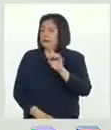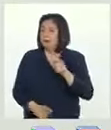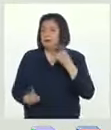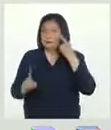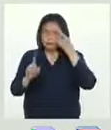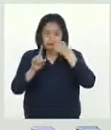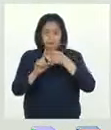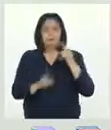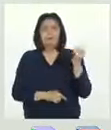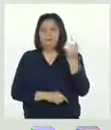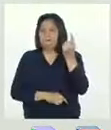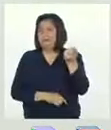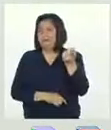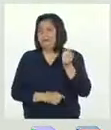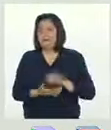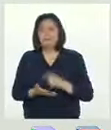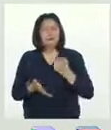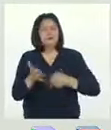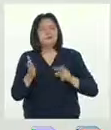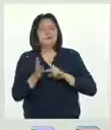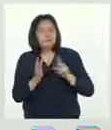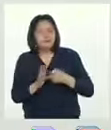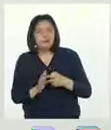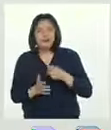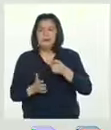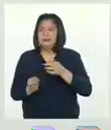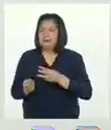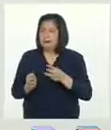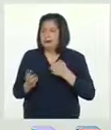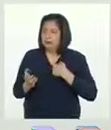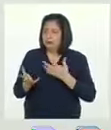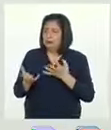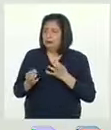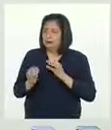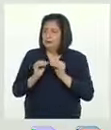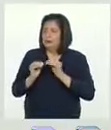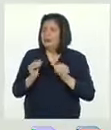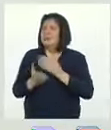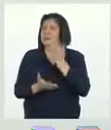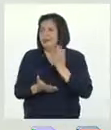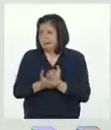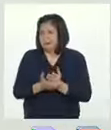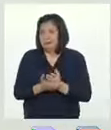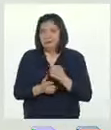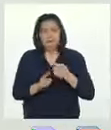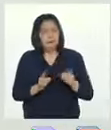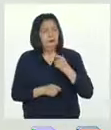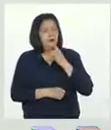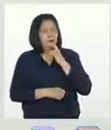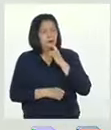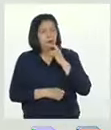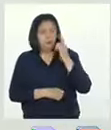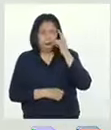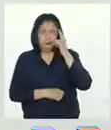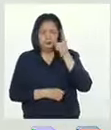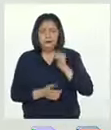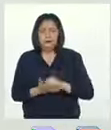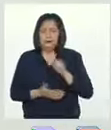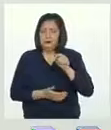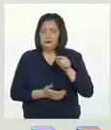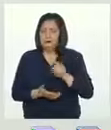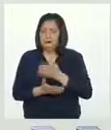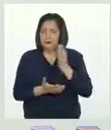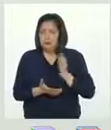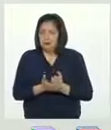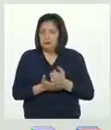el objetivo general, es decir, la manera en la que quiero solucionar el problema. Pero debo tomar en cuenta que ese